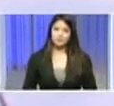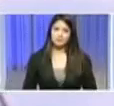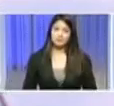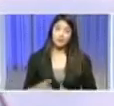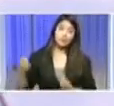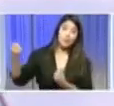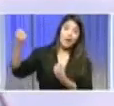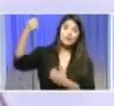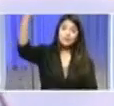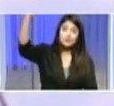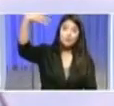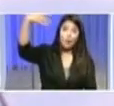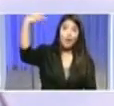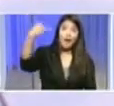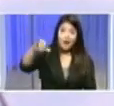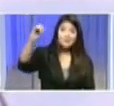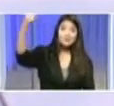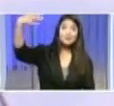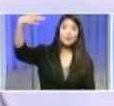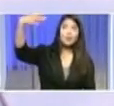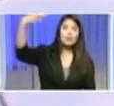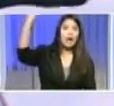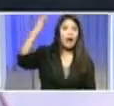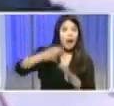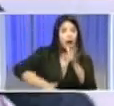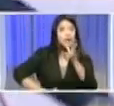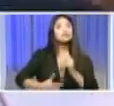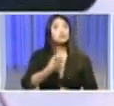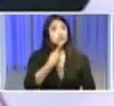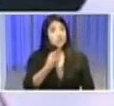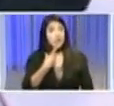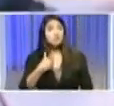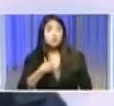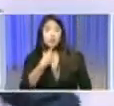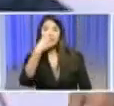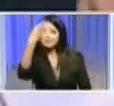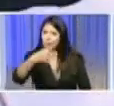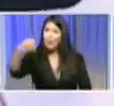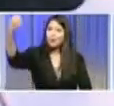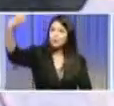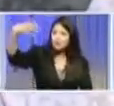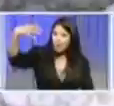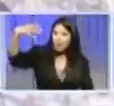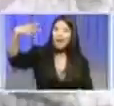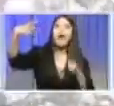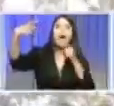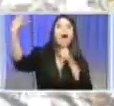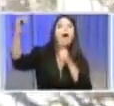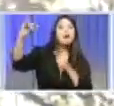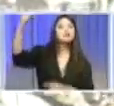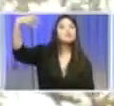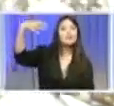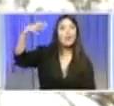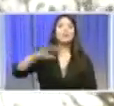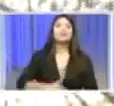traído el sol, mira. Palabra cierta, yo lo dije. Va a salir el sol, salió el sol. Y después que terminemos